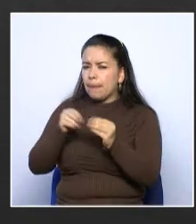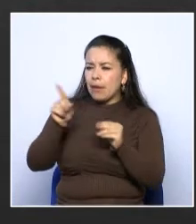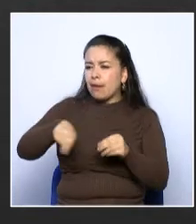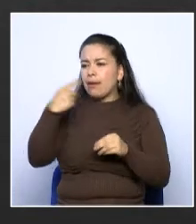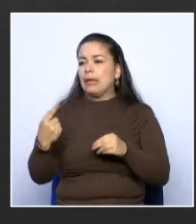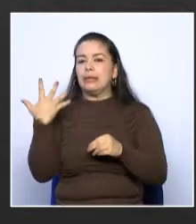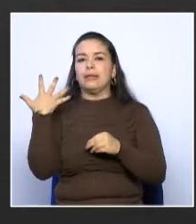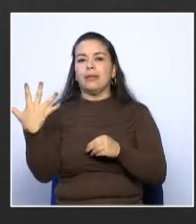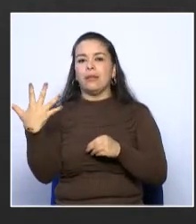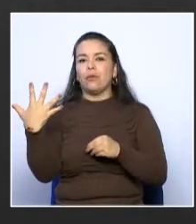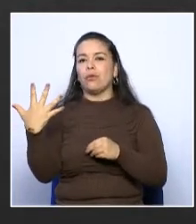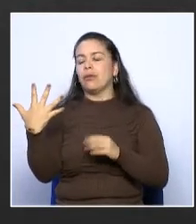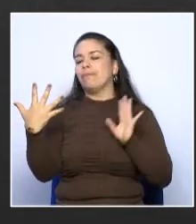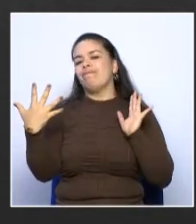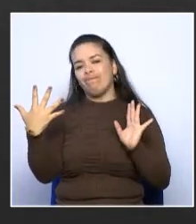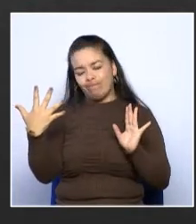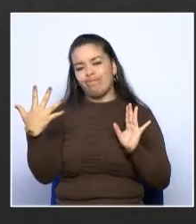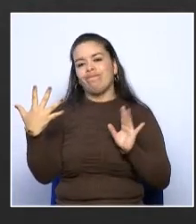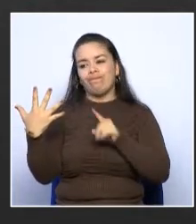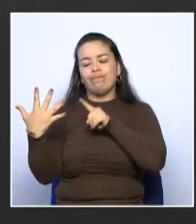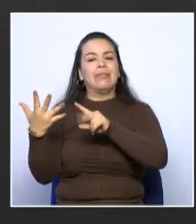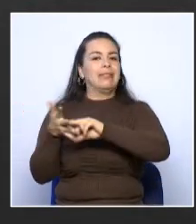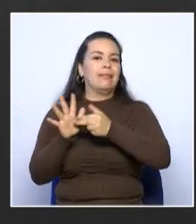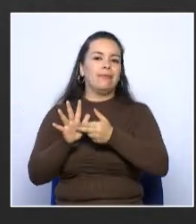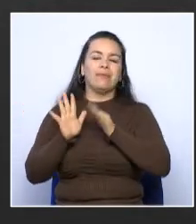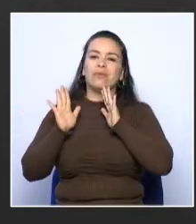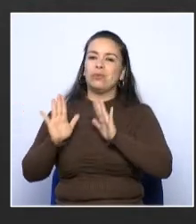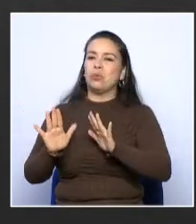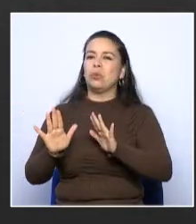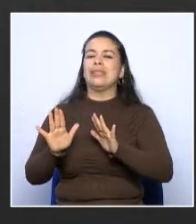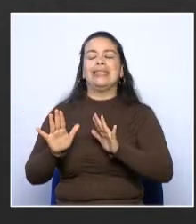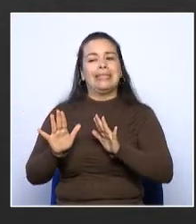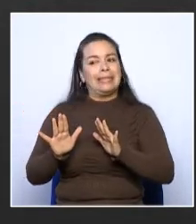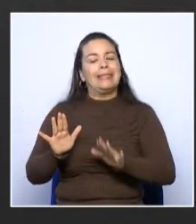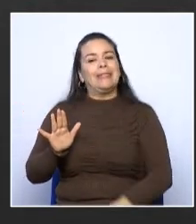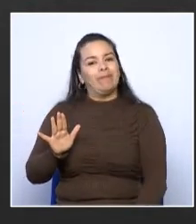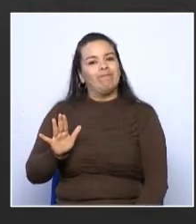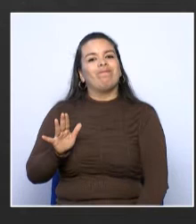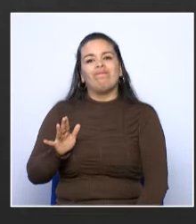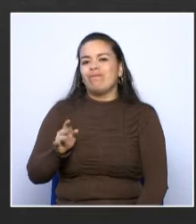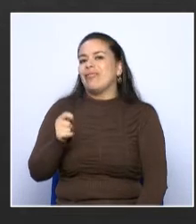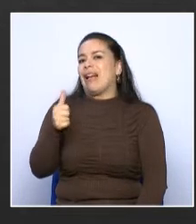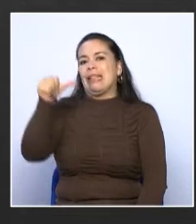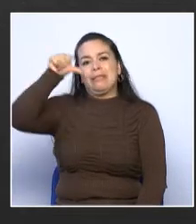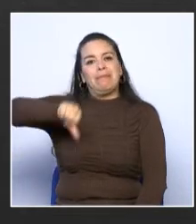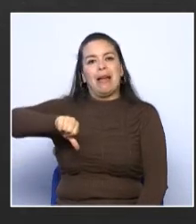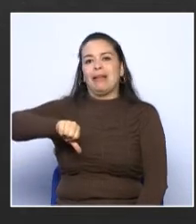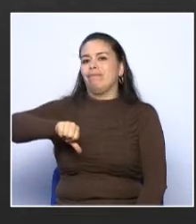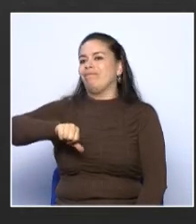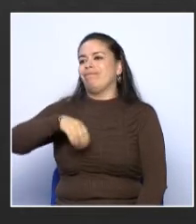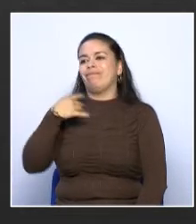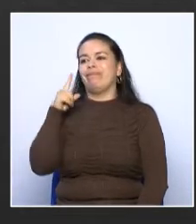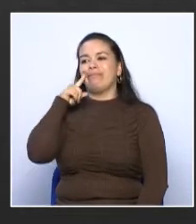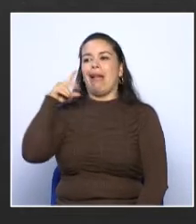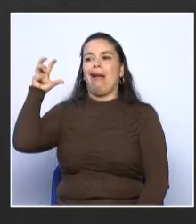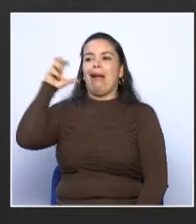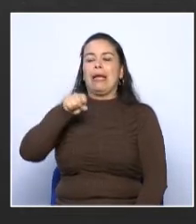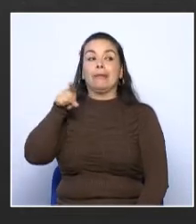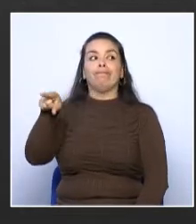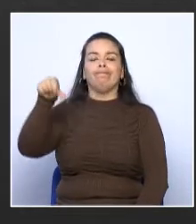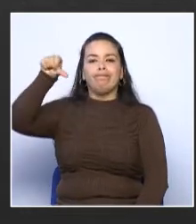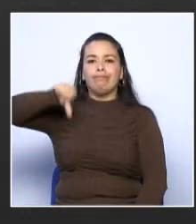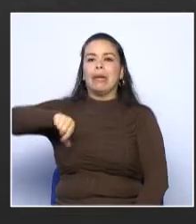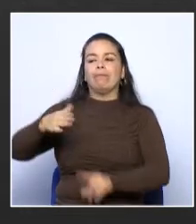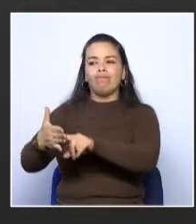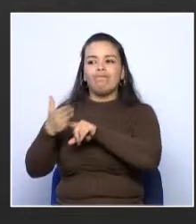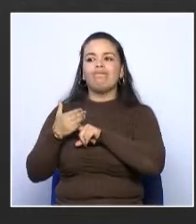ya es una muy mayor probabilidad de malignidad, casi que uno ve la imagen y sabe que el resultado va a